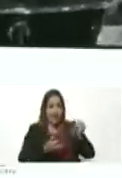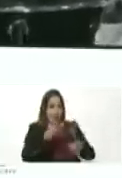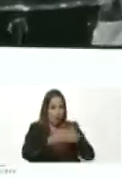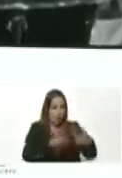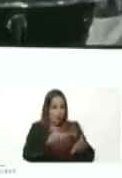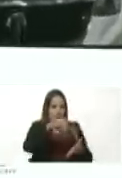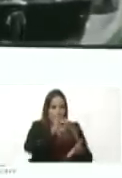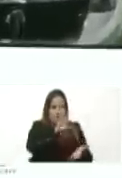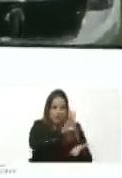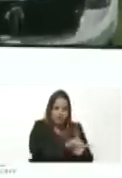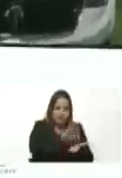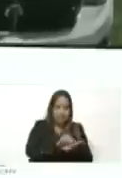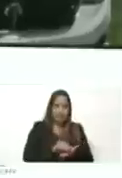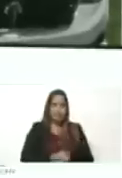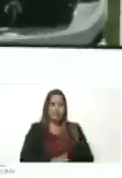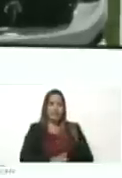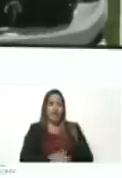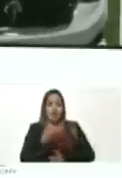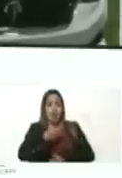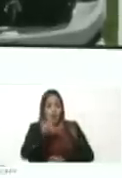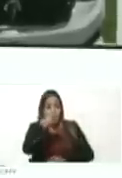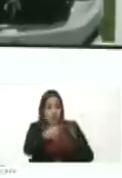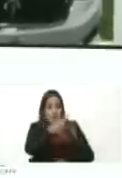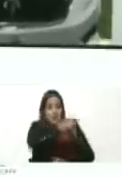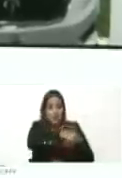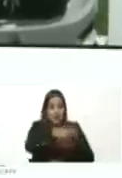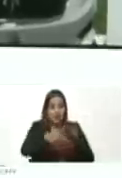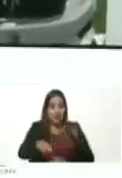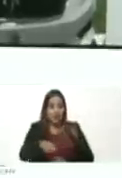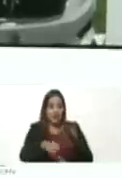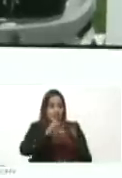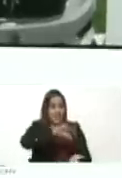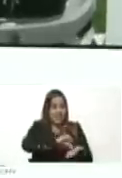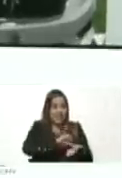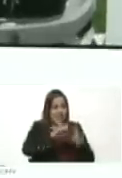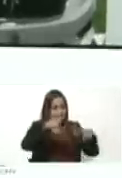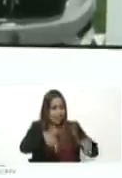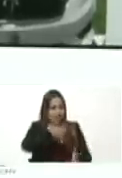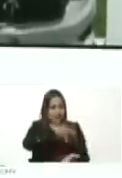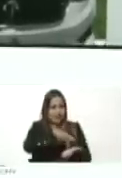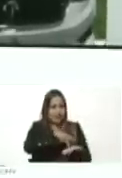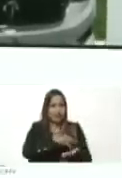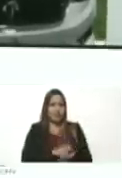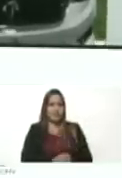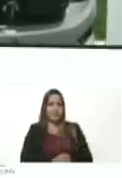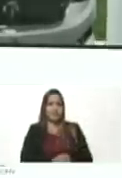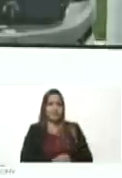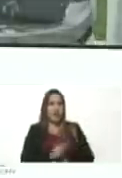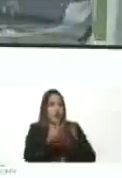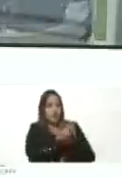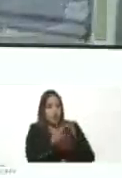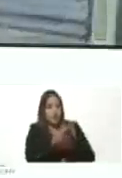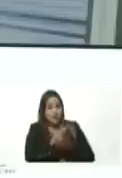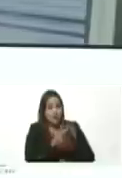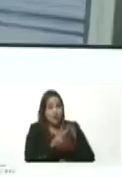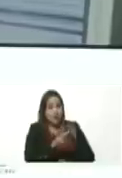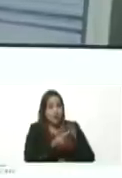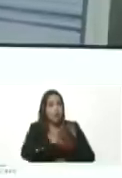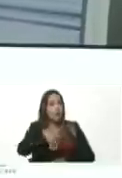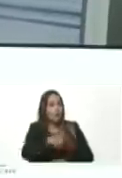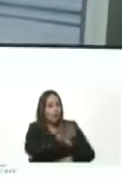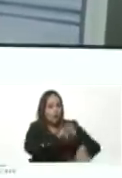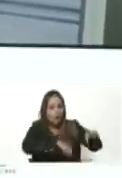preparándose. Mire, bien, yo les voy a decir a los inversionistas iraníes presentes, Venezuela es un mercado poderoso